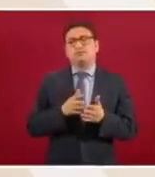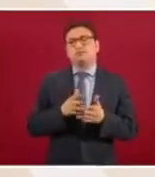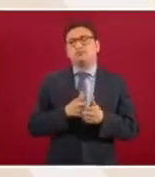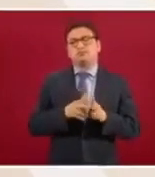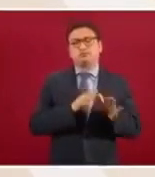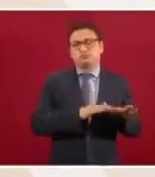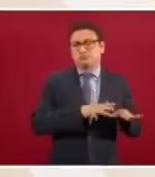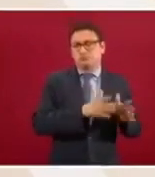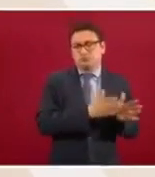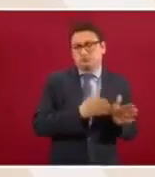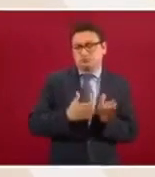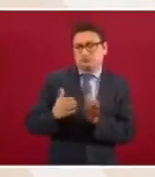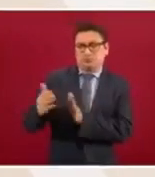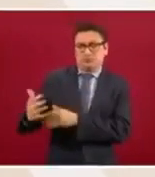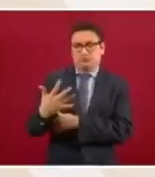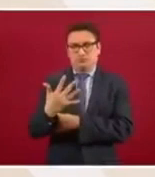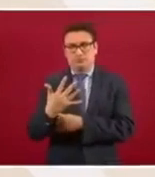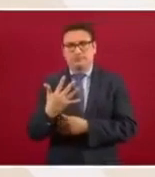comprenden